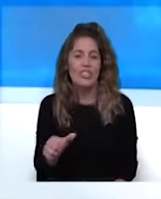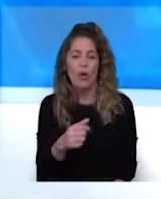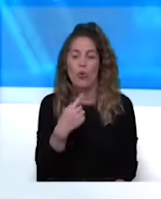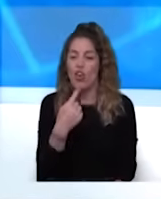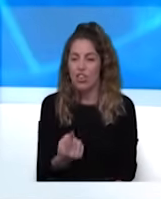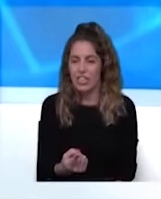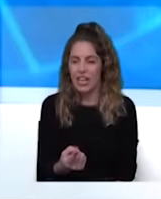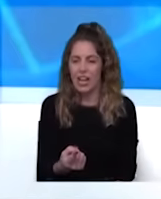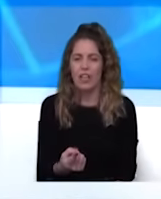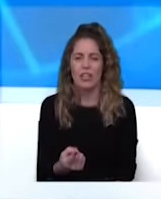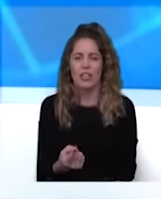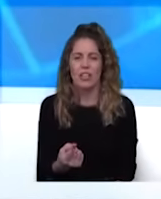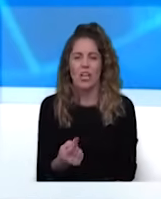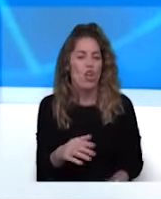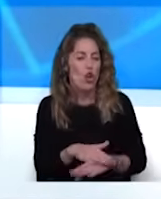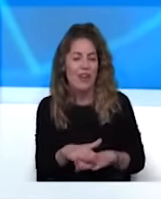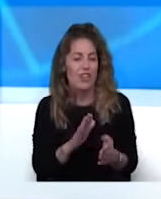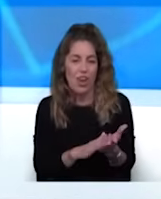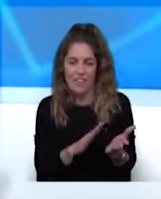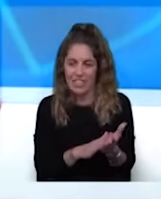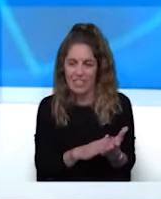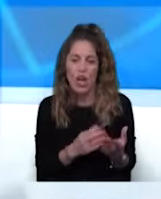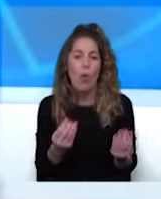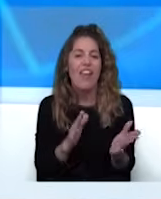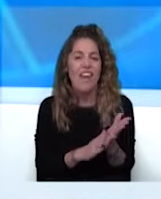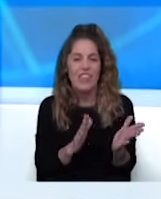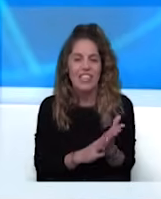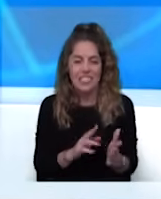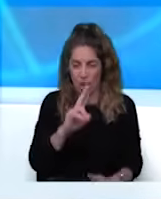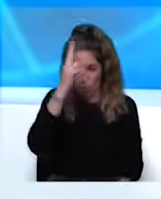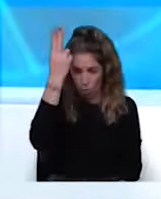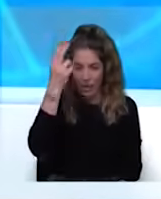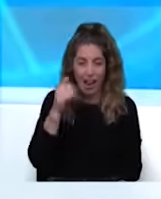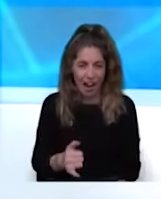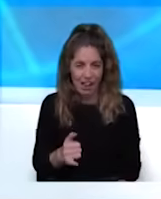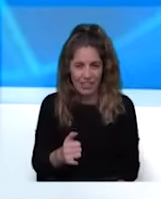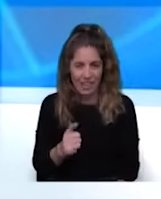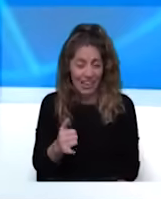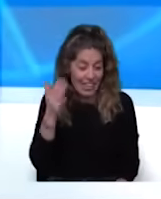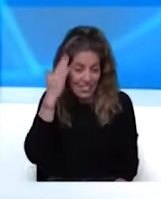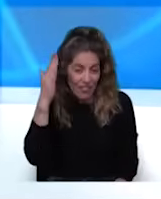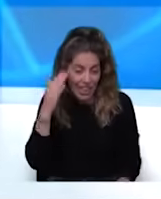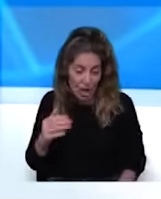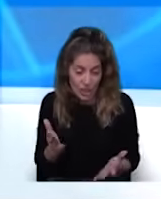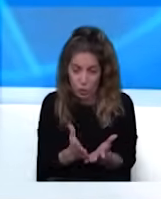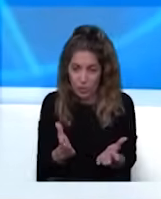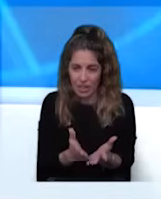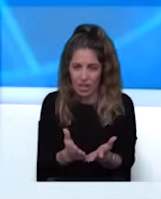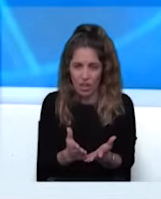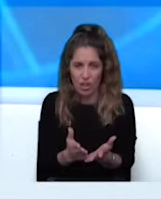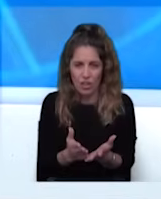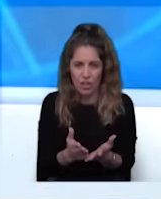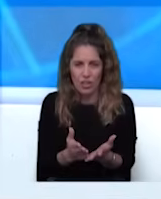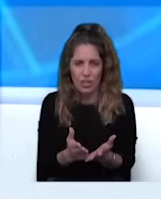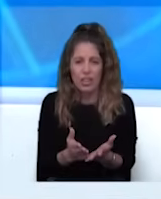lo diga no basado en la evidencia Cuál es la evidencia en el Uruguay que la hay pero hay que saberlo y estudiarlo que las